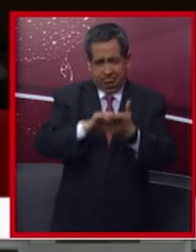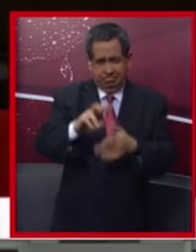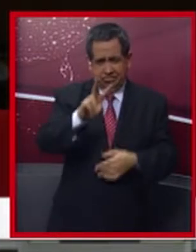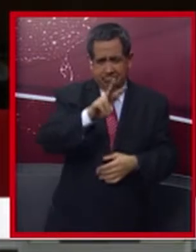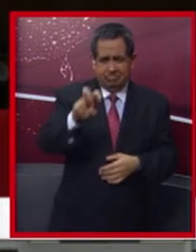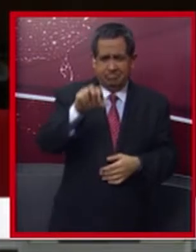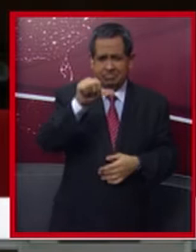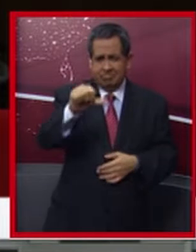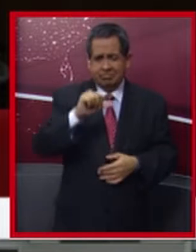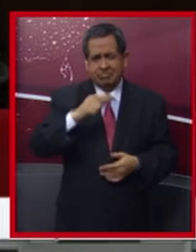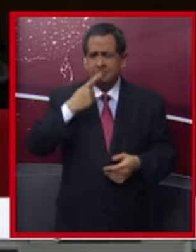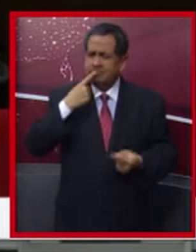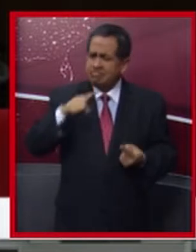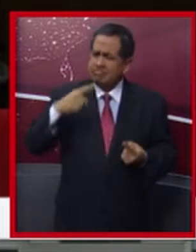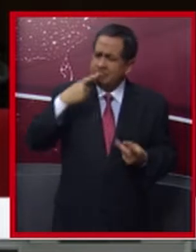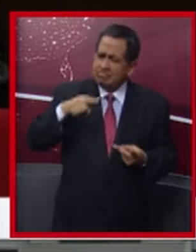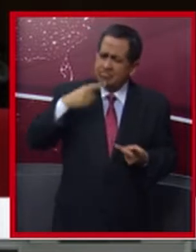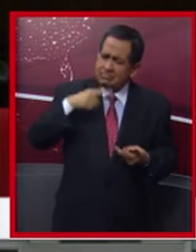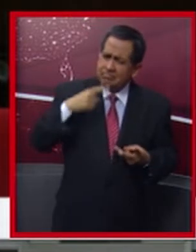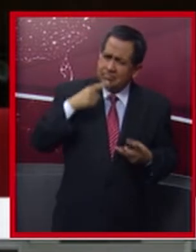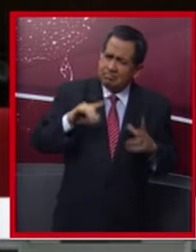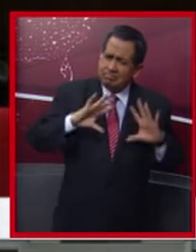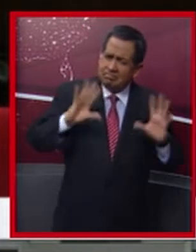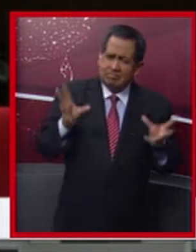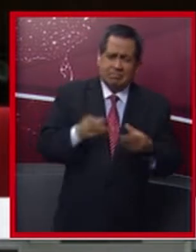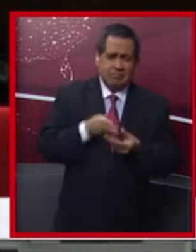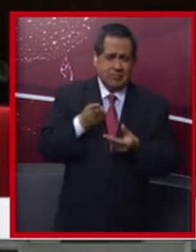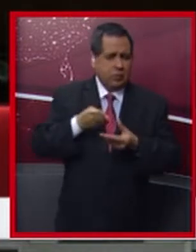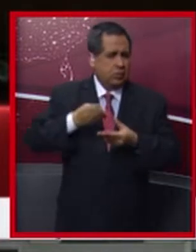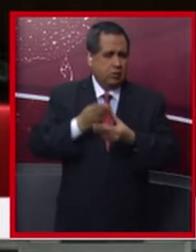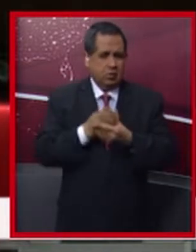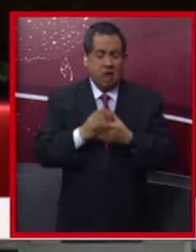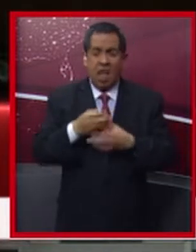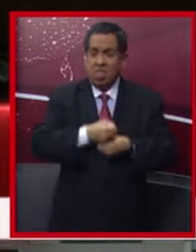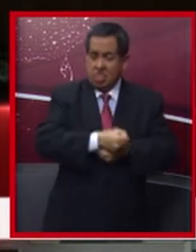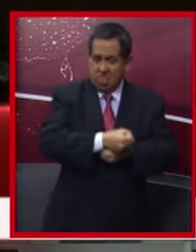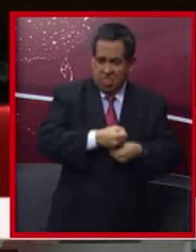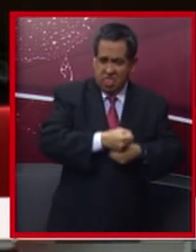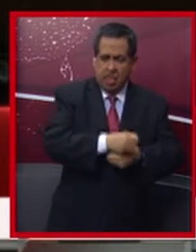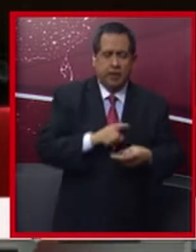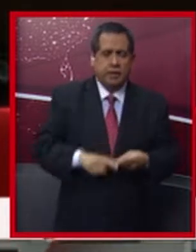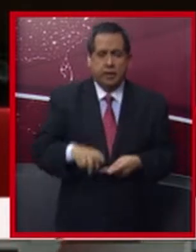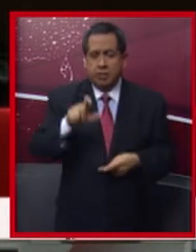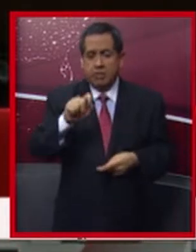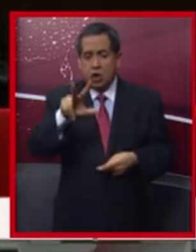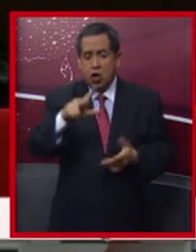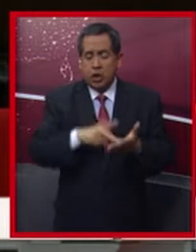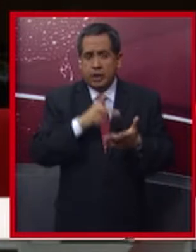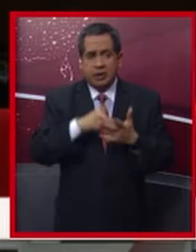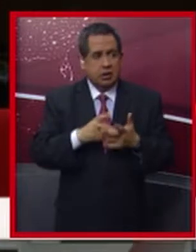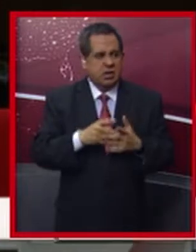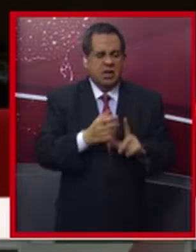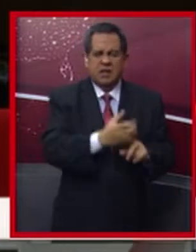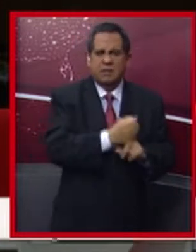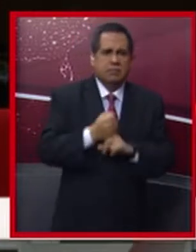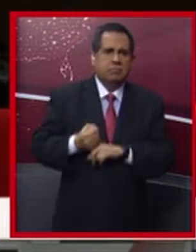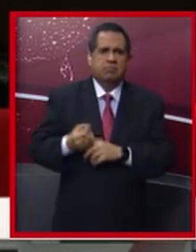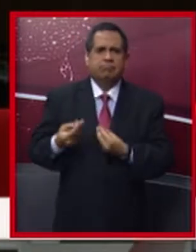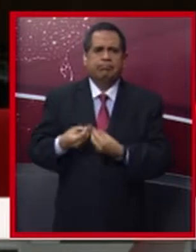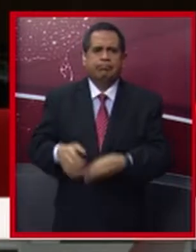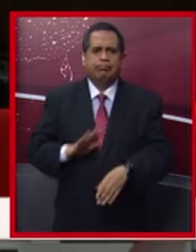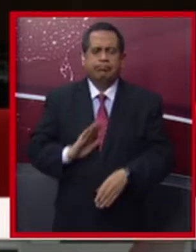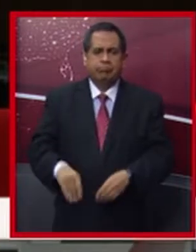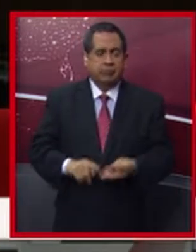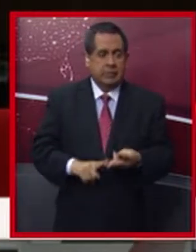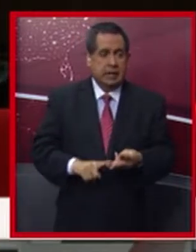216 expedientes de queja en los hechos que se denunció tortura, 28 casos de privación de la vida y 15